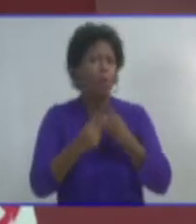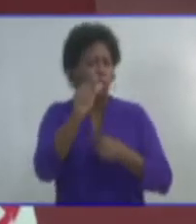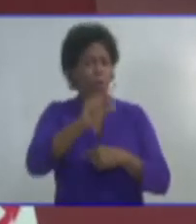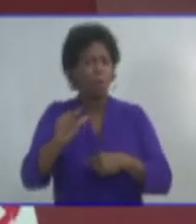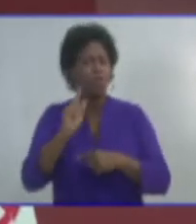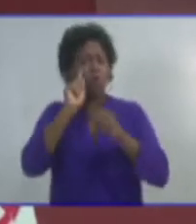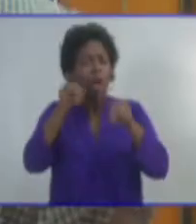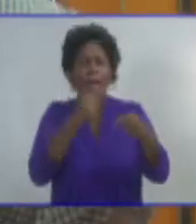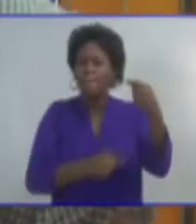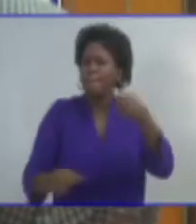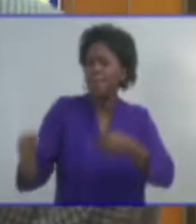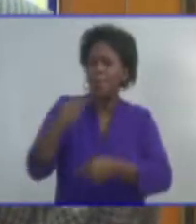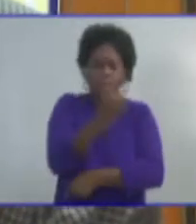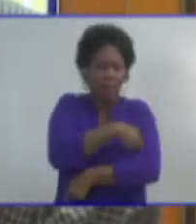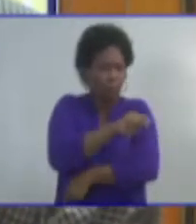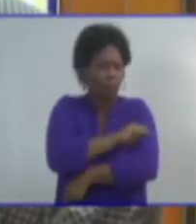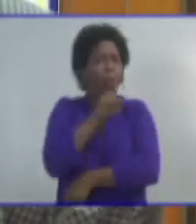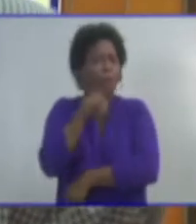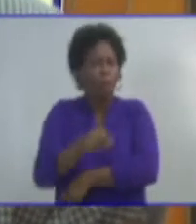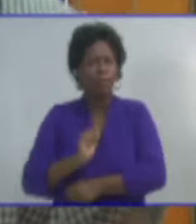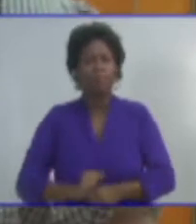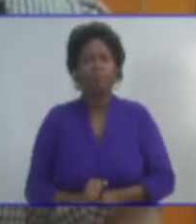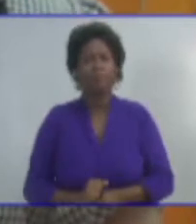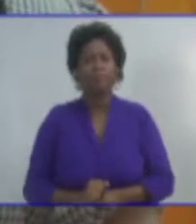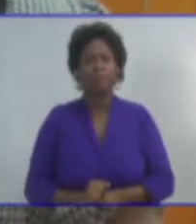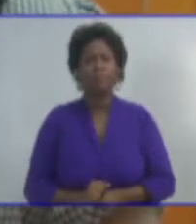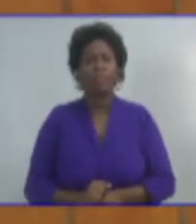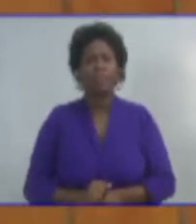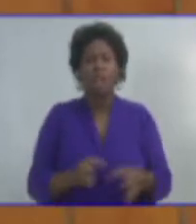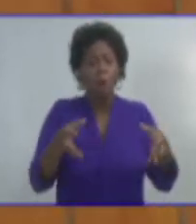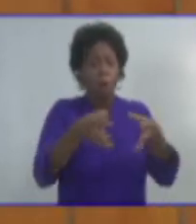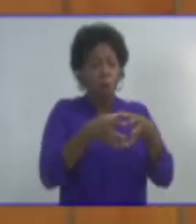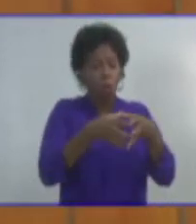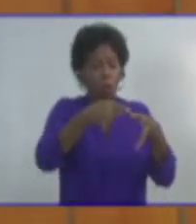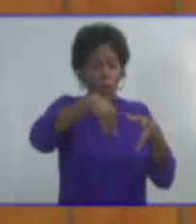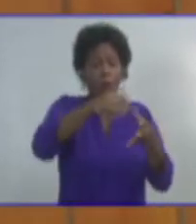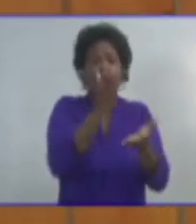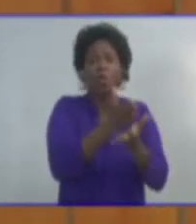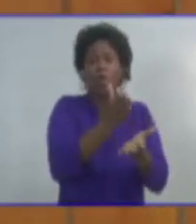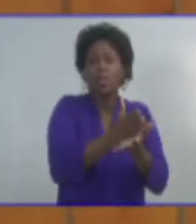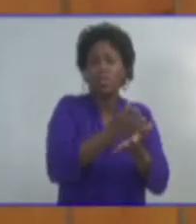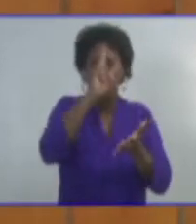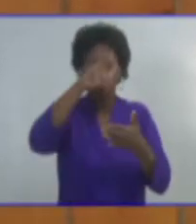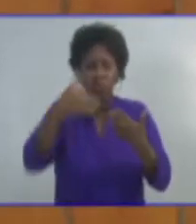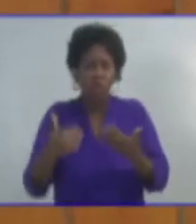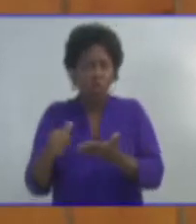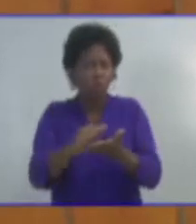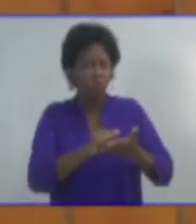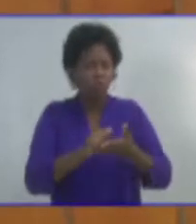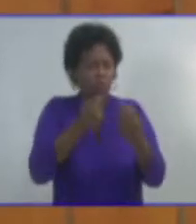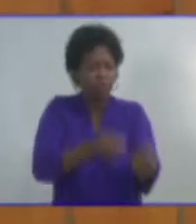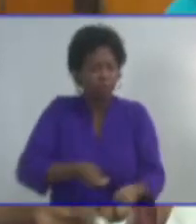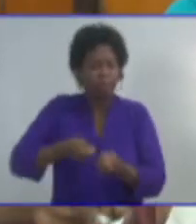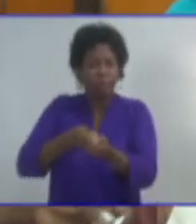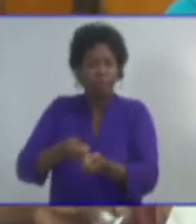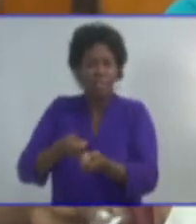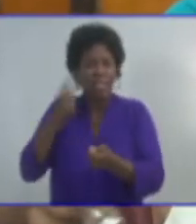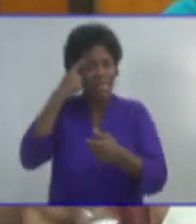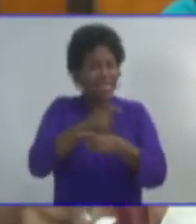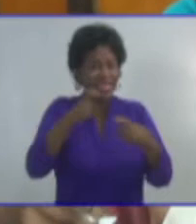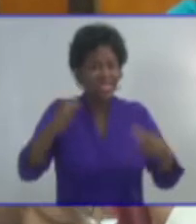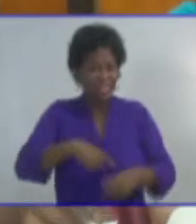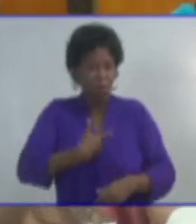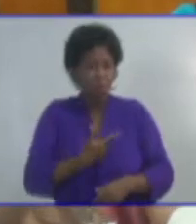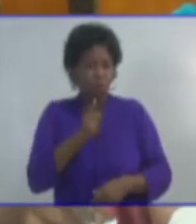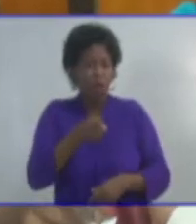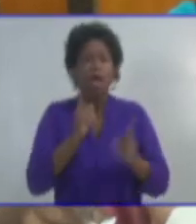es esencial. En la cita rindió cuenta la Comisión de Educación, Salud, Servicios Comunales, Cultura y Ciencias sobre